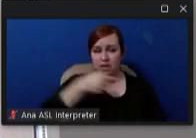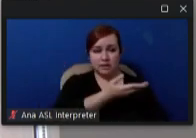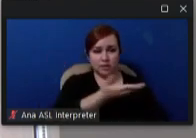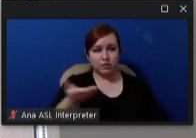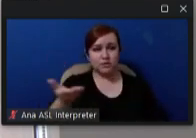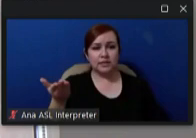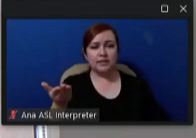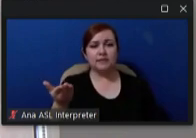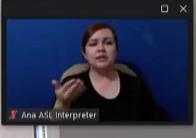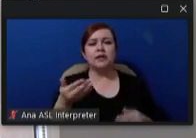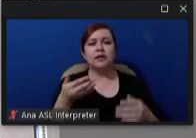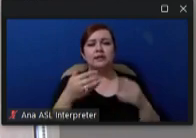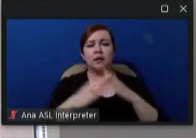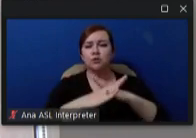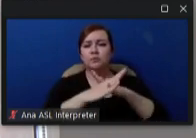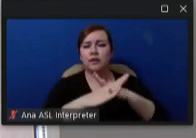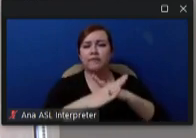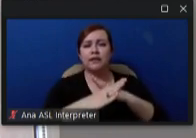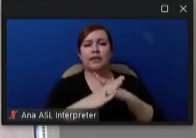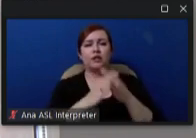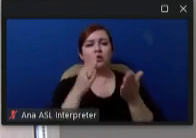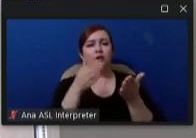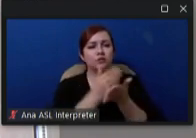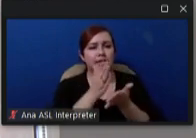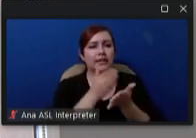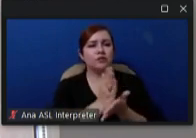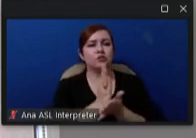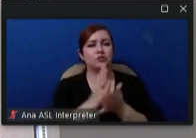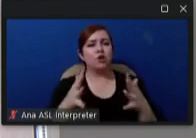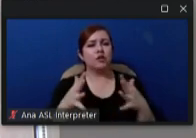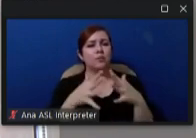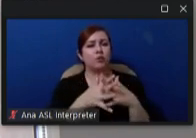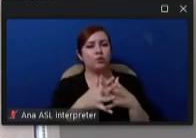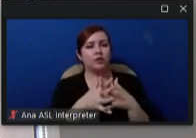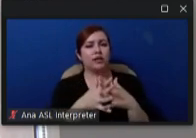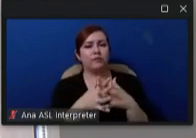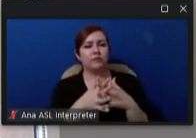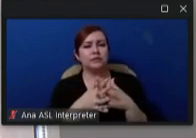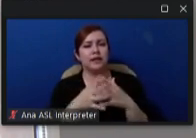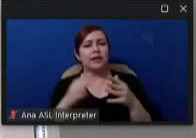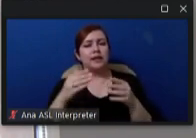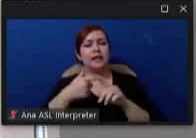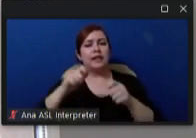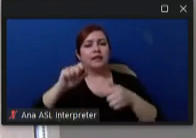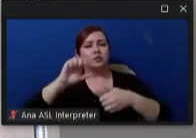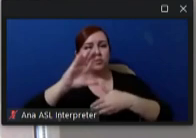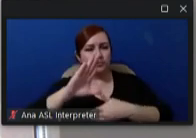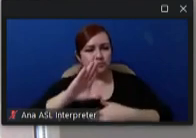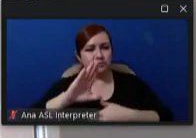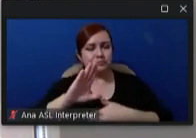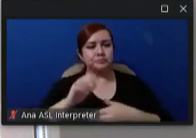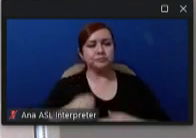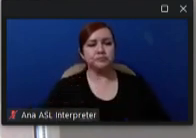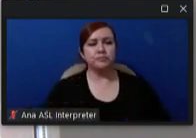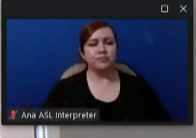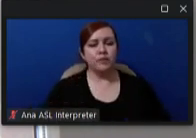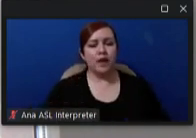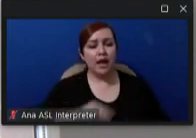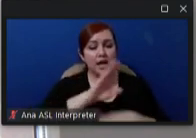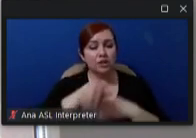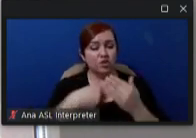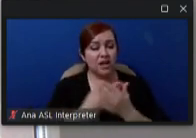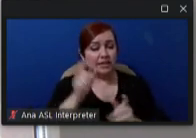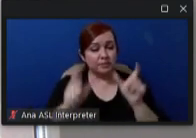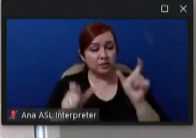periodo 188 de sesiones. Queremos expresar nuestra sincera gratitud a todas las personas con